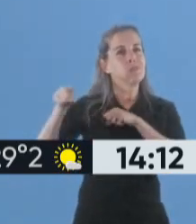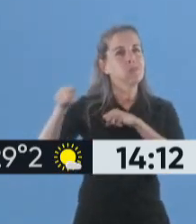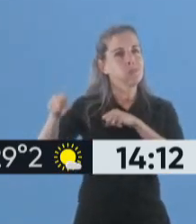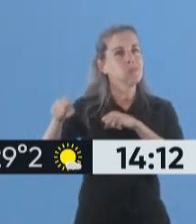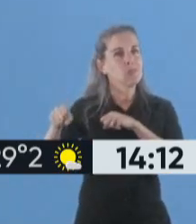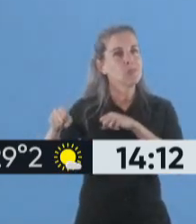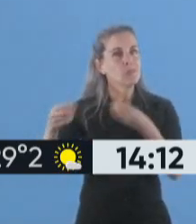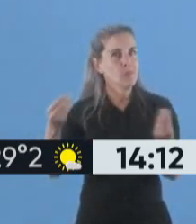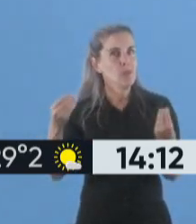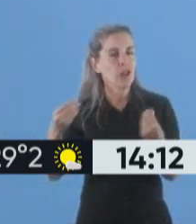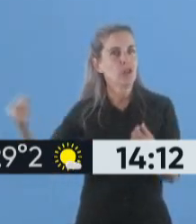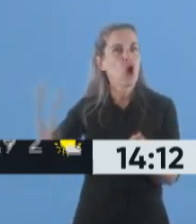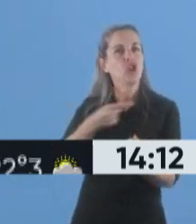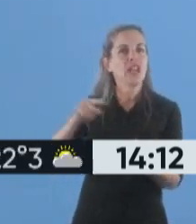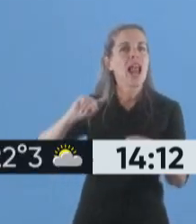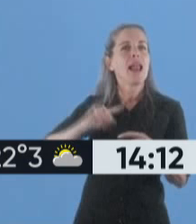la credibilidad en la política.